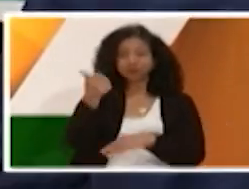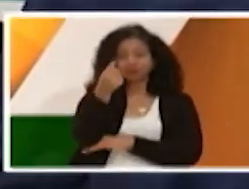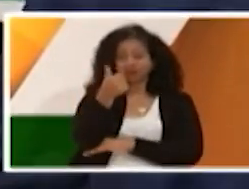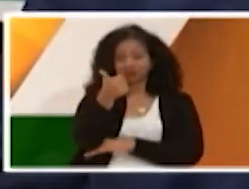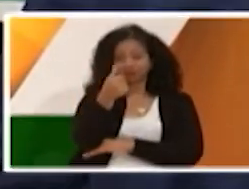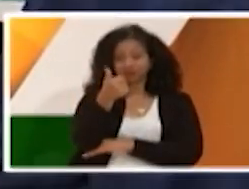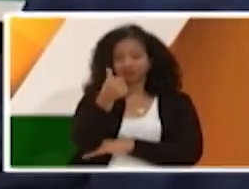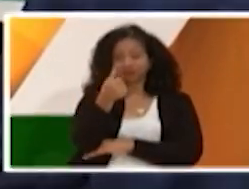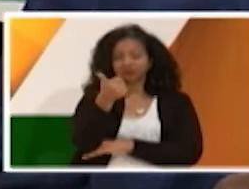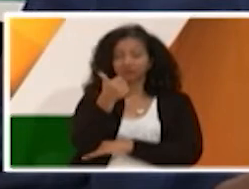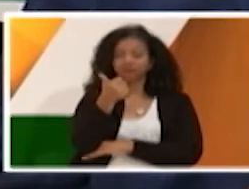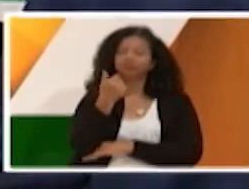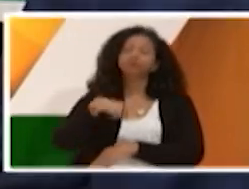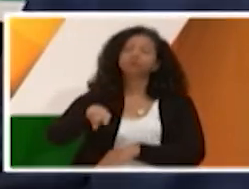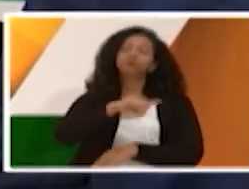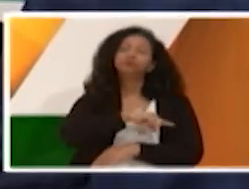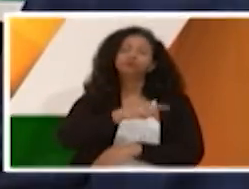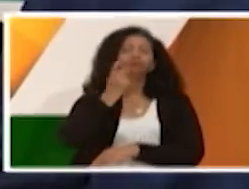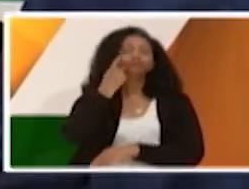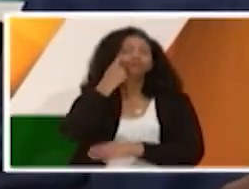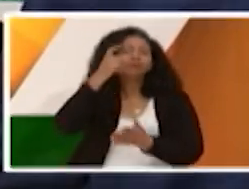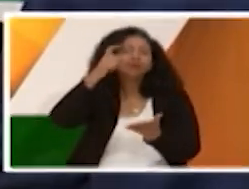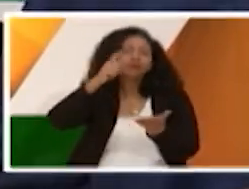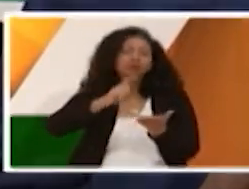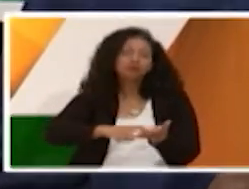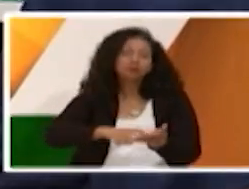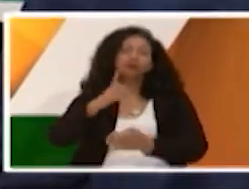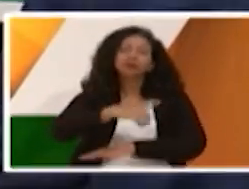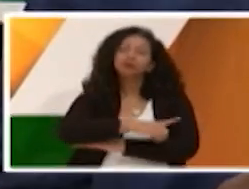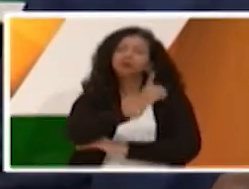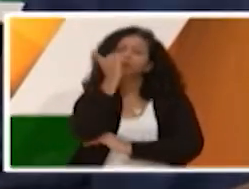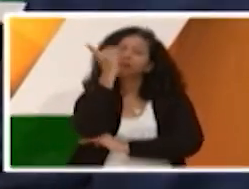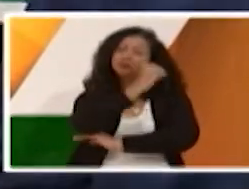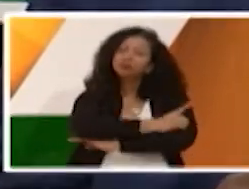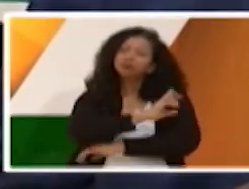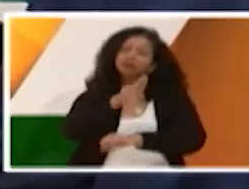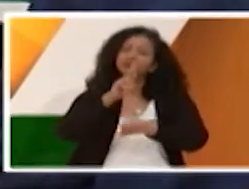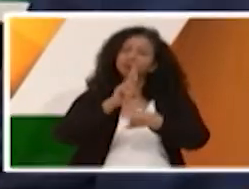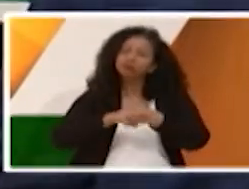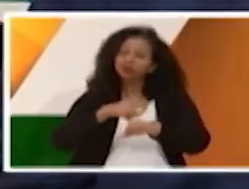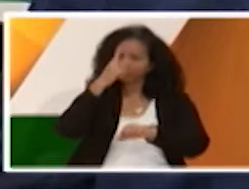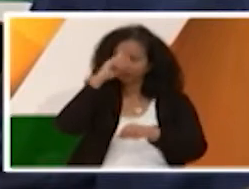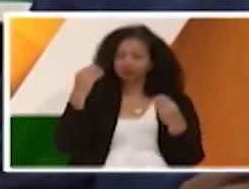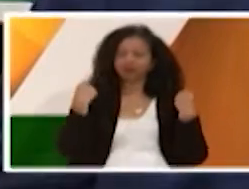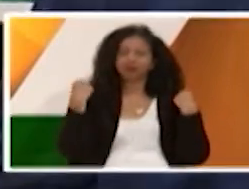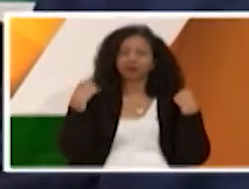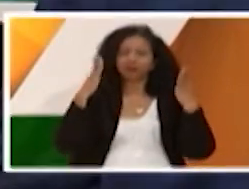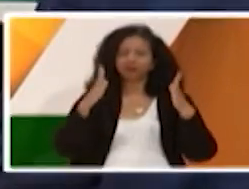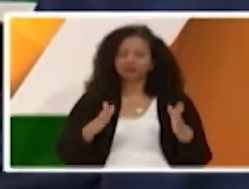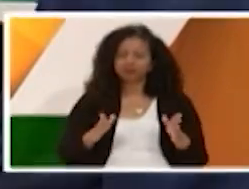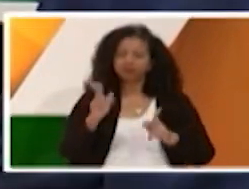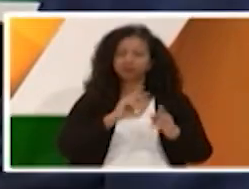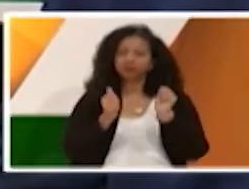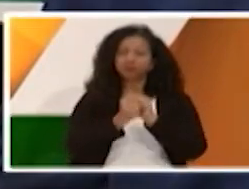mañana, donde estaremos reconociendo el Día Nacional para el Atleta con Discapacidad, la Ley